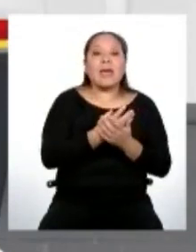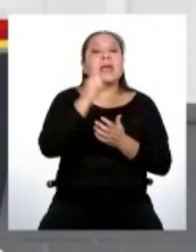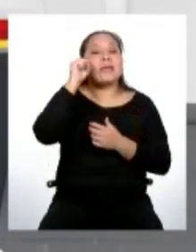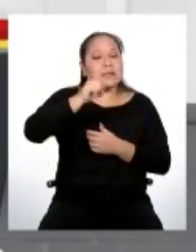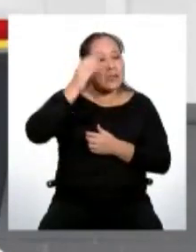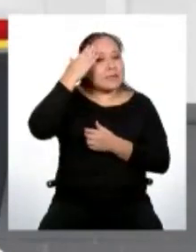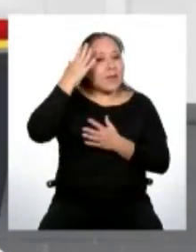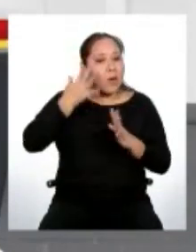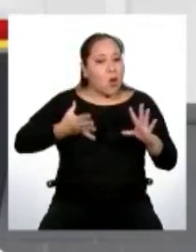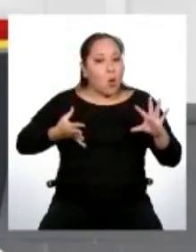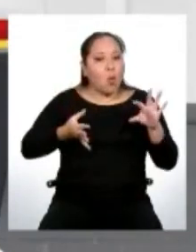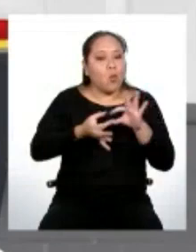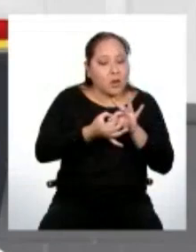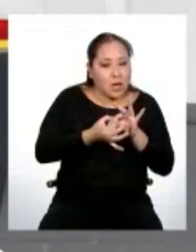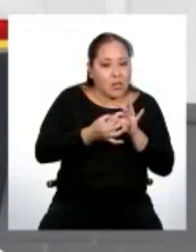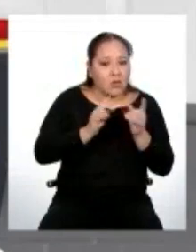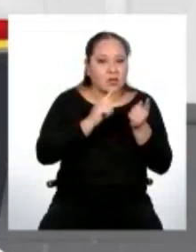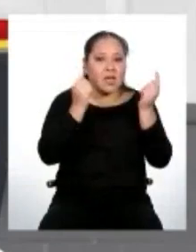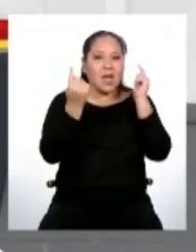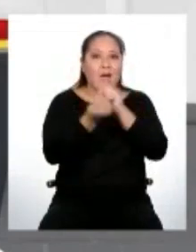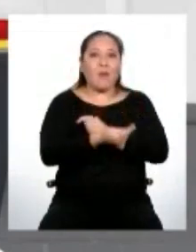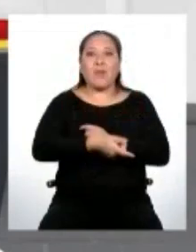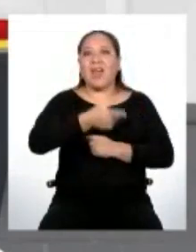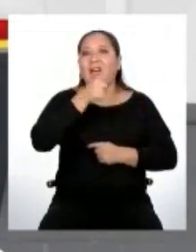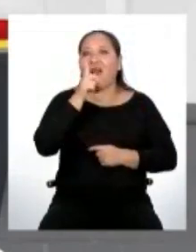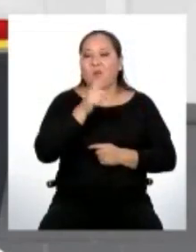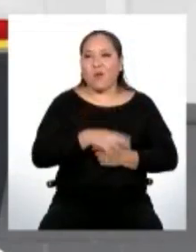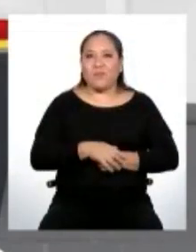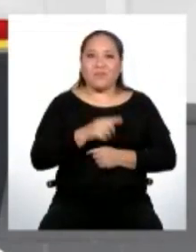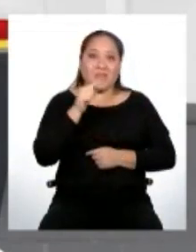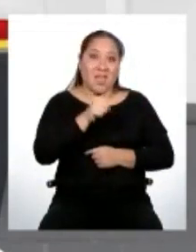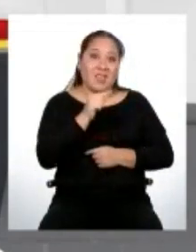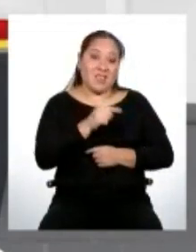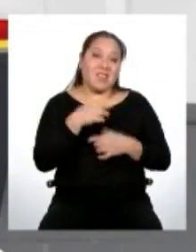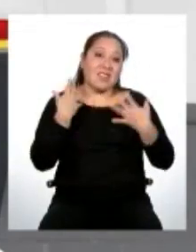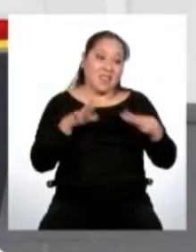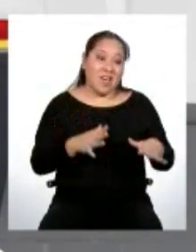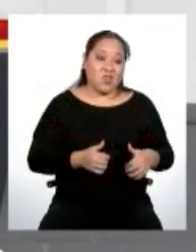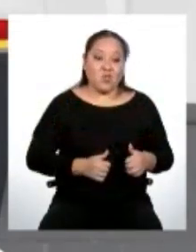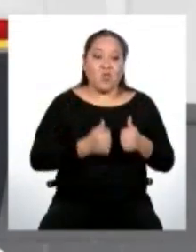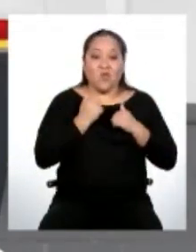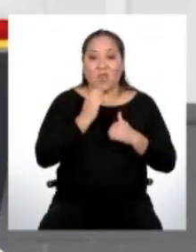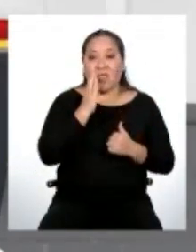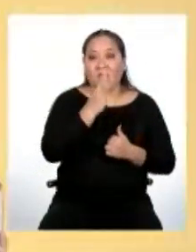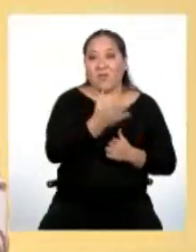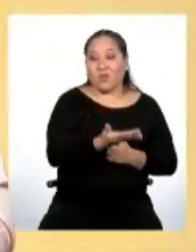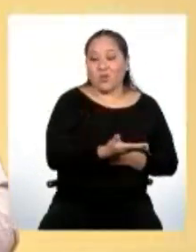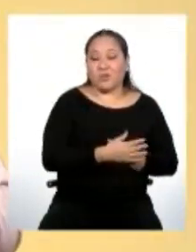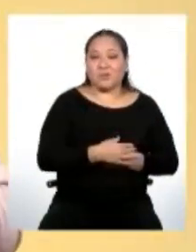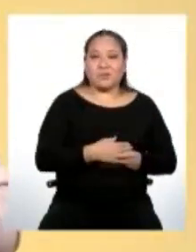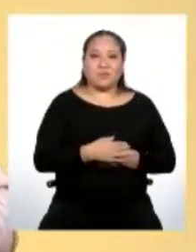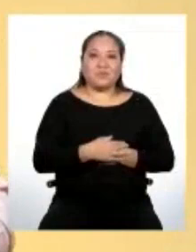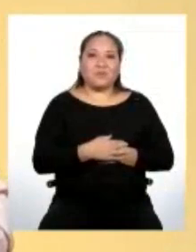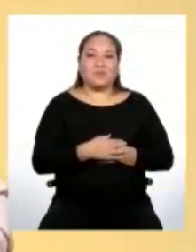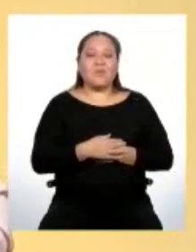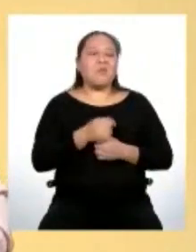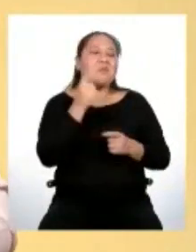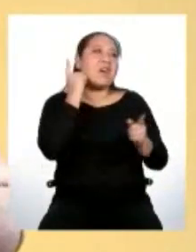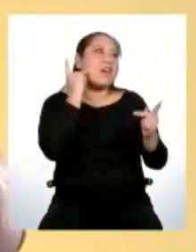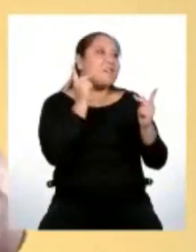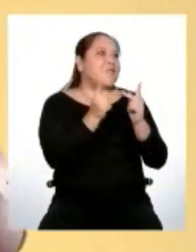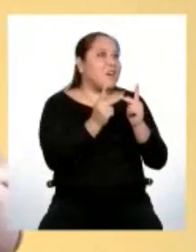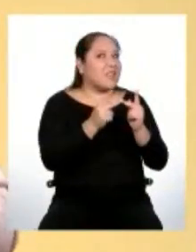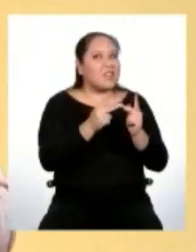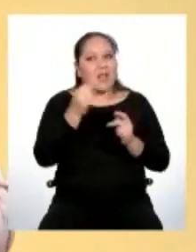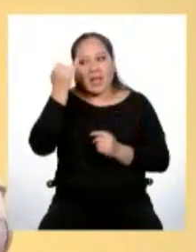dos átomos de ella se transforman en agua, cumpliendo el destino que le dio la vida. Perfecto, Rodrigo. Las